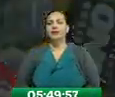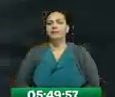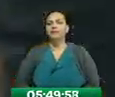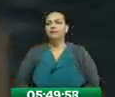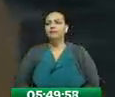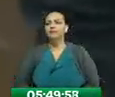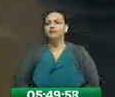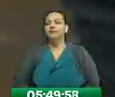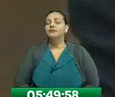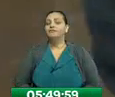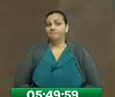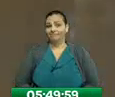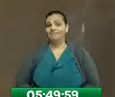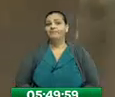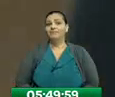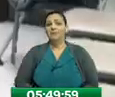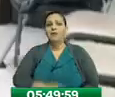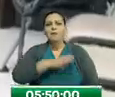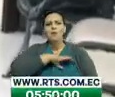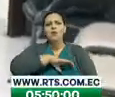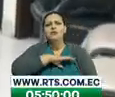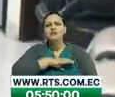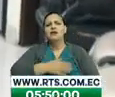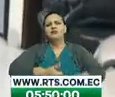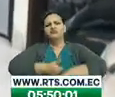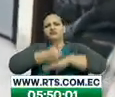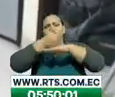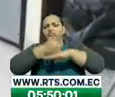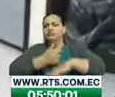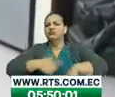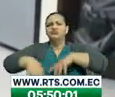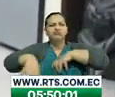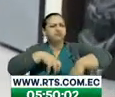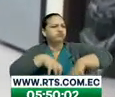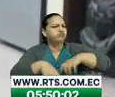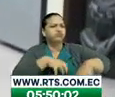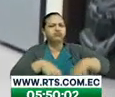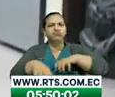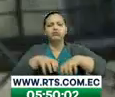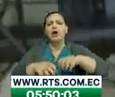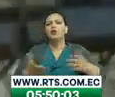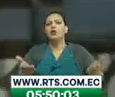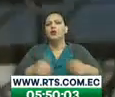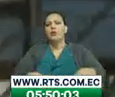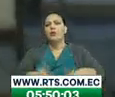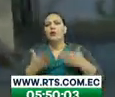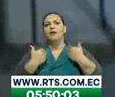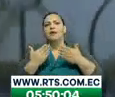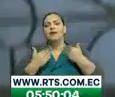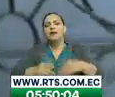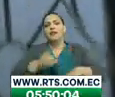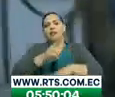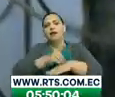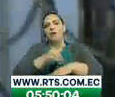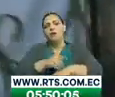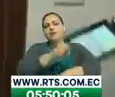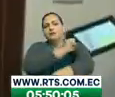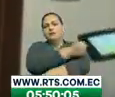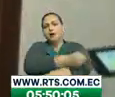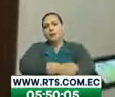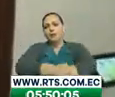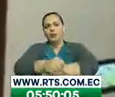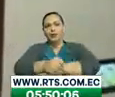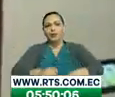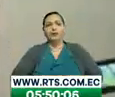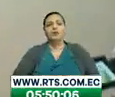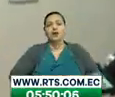correspondiente. Las diligencias se extendieron de manera simultánea en Quito, Daule y San Borondón. En la capital hubo 8 allanamientos